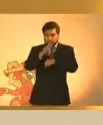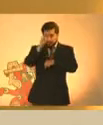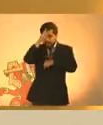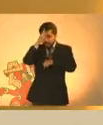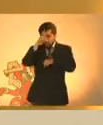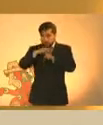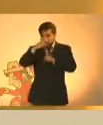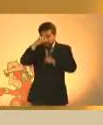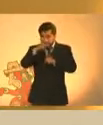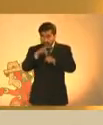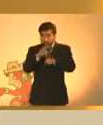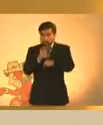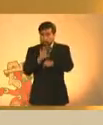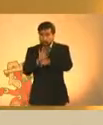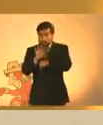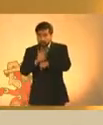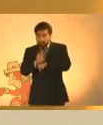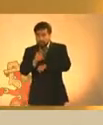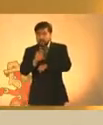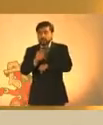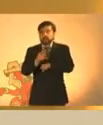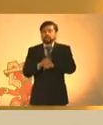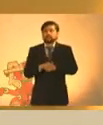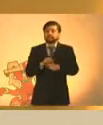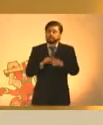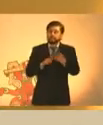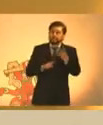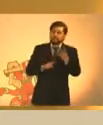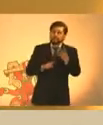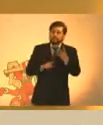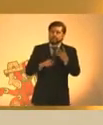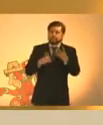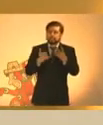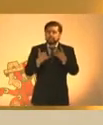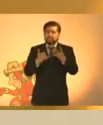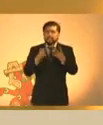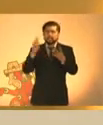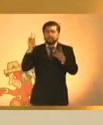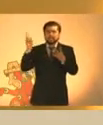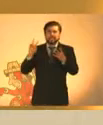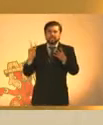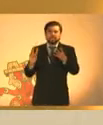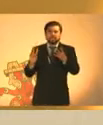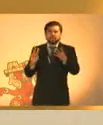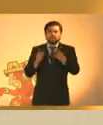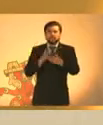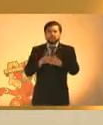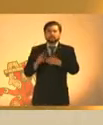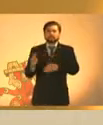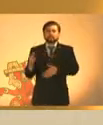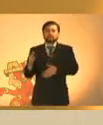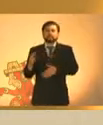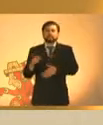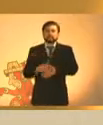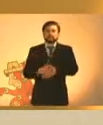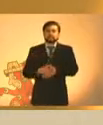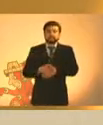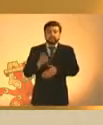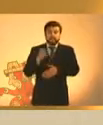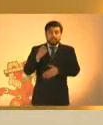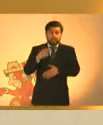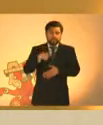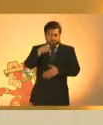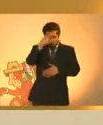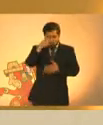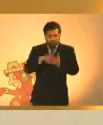colombia pero si llegara a venezuela en noviembre yo creo que con eso termina el